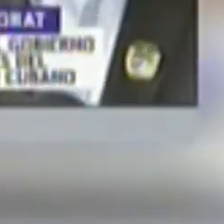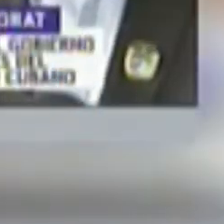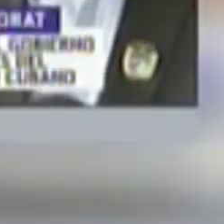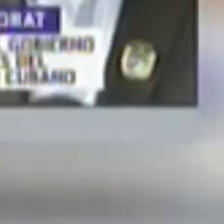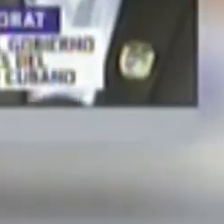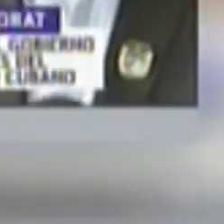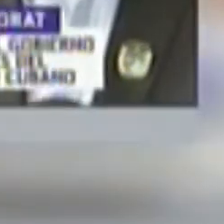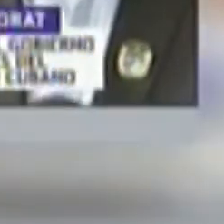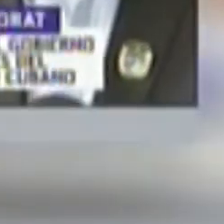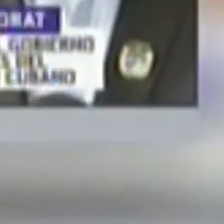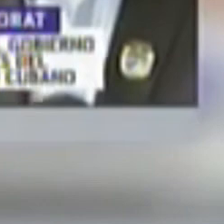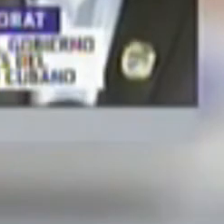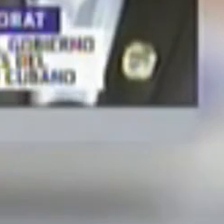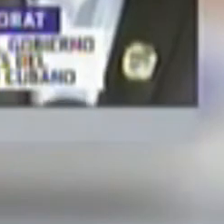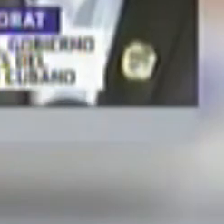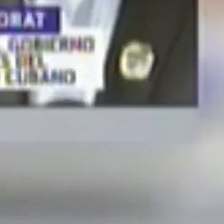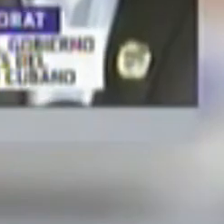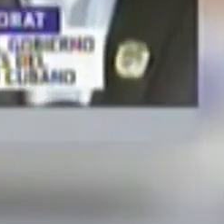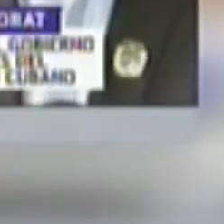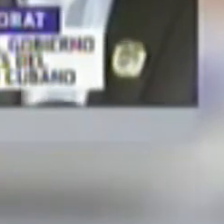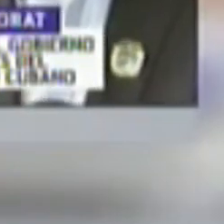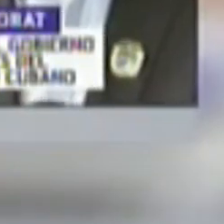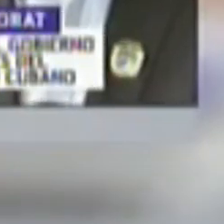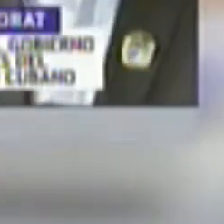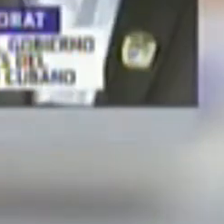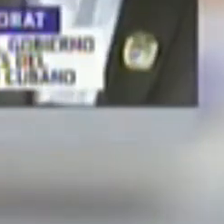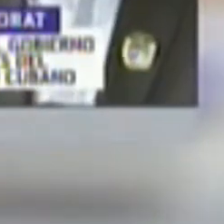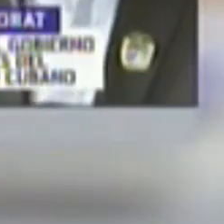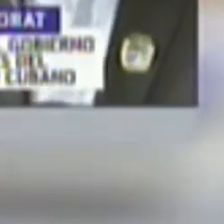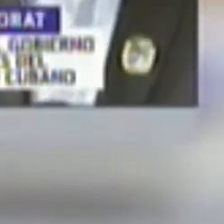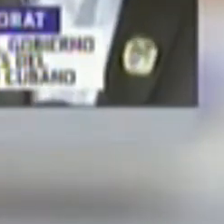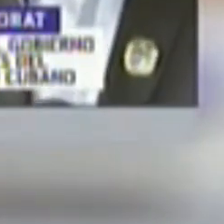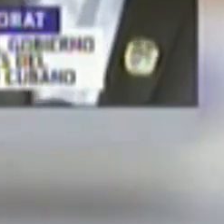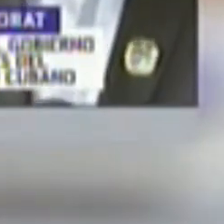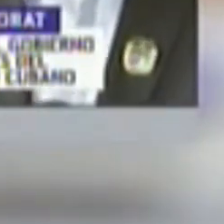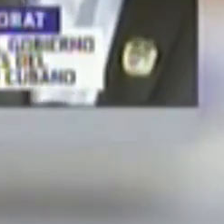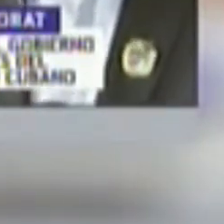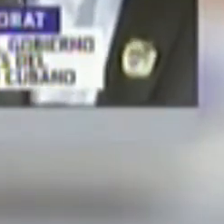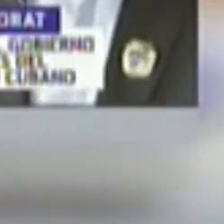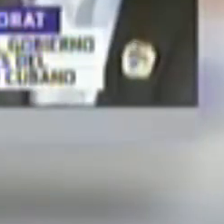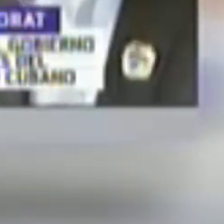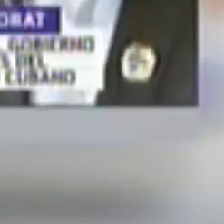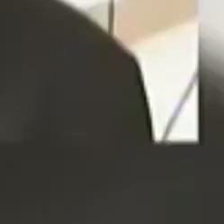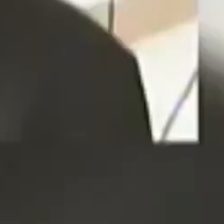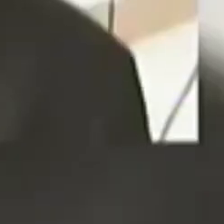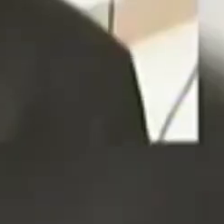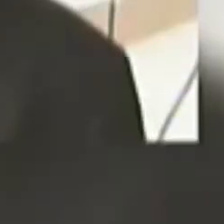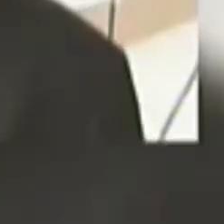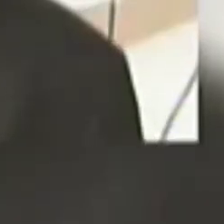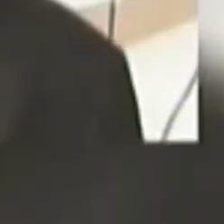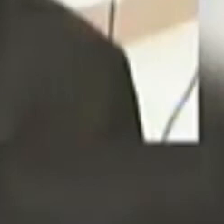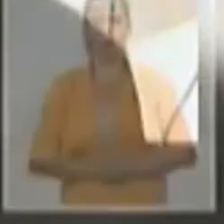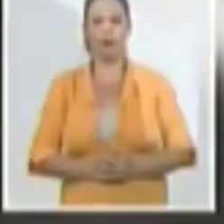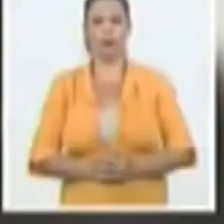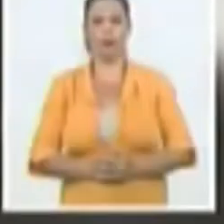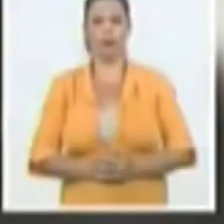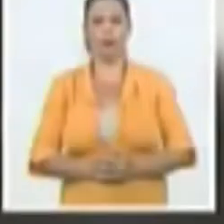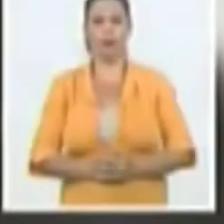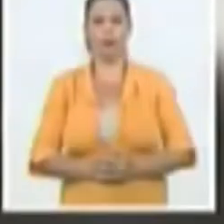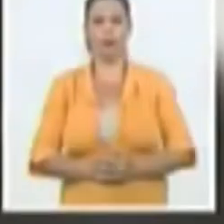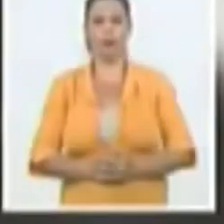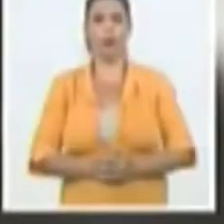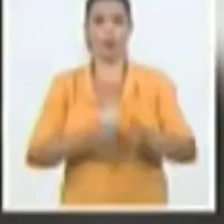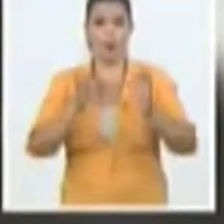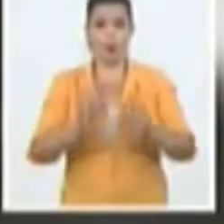apoyar la marcha pacífica en Cuba el próximo 15 de noviembre. Hoy estamos lanzando una campaña de apoyo a todas las iniciativas